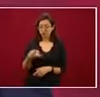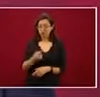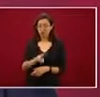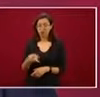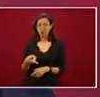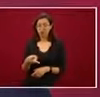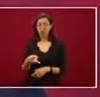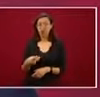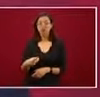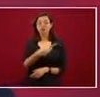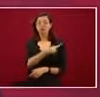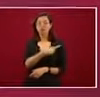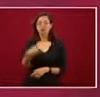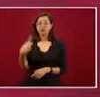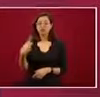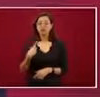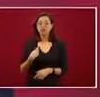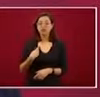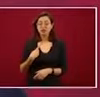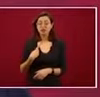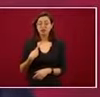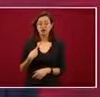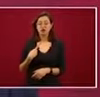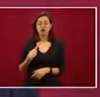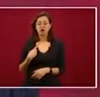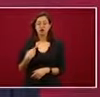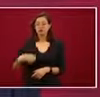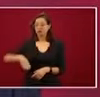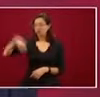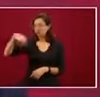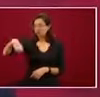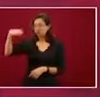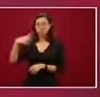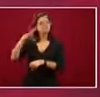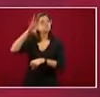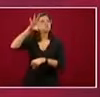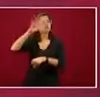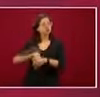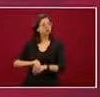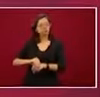y les otorgue permiso a los adultos mayores